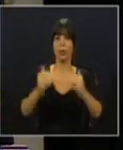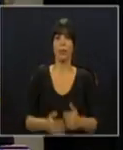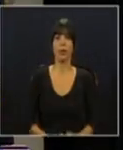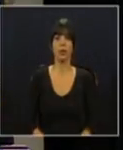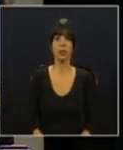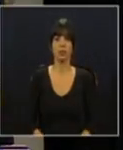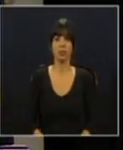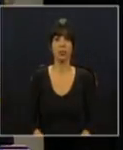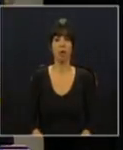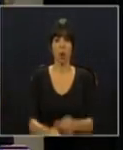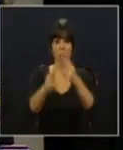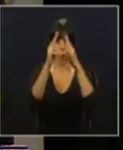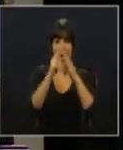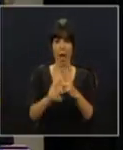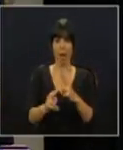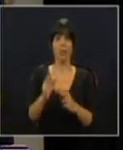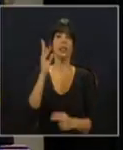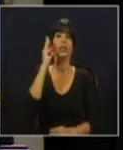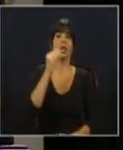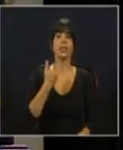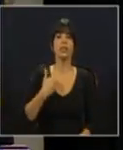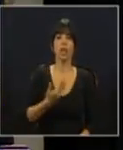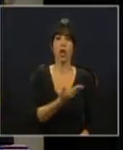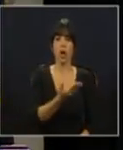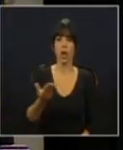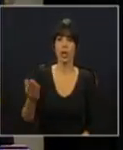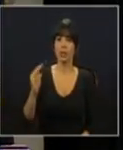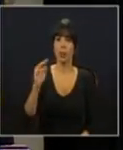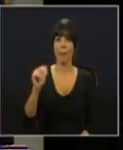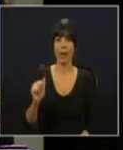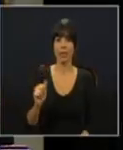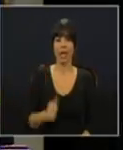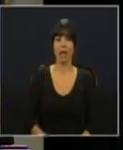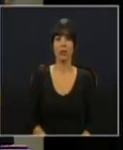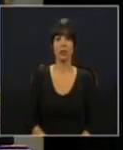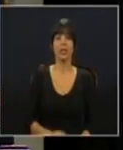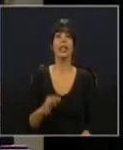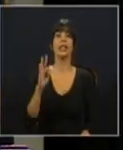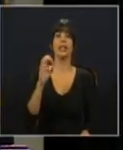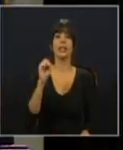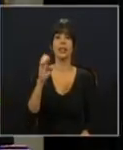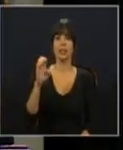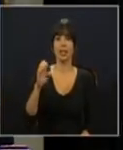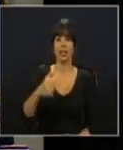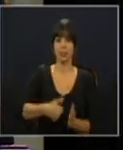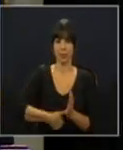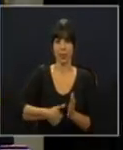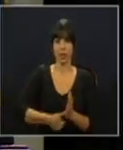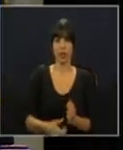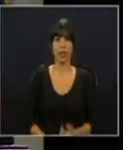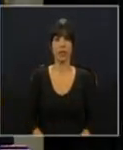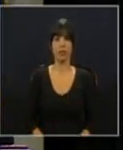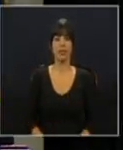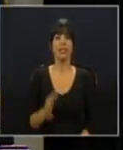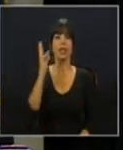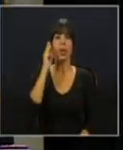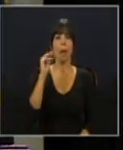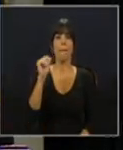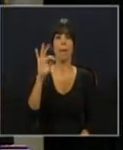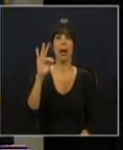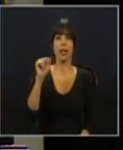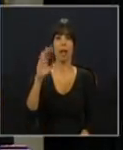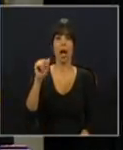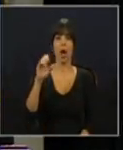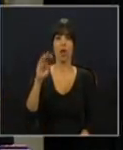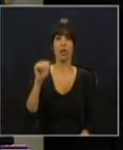Justicia, honorables señoras y señores magistrados del Tribunal Supremo de Elecciones, señora doña Marta Acosta